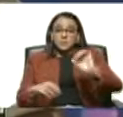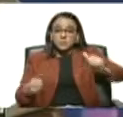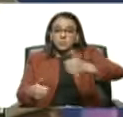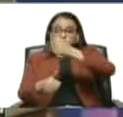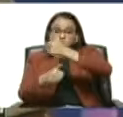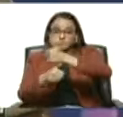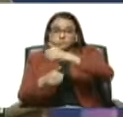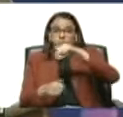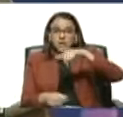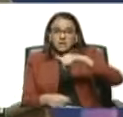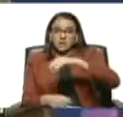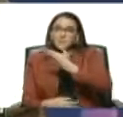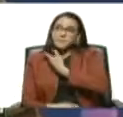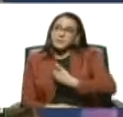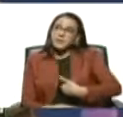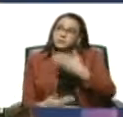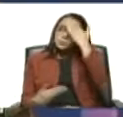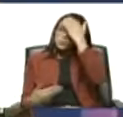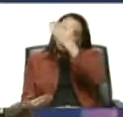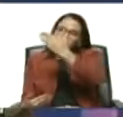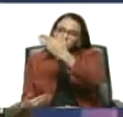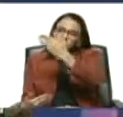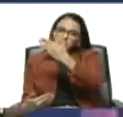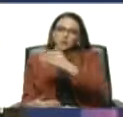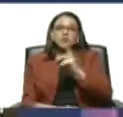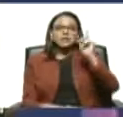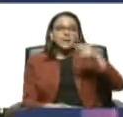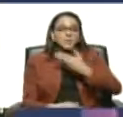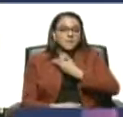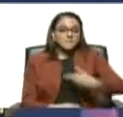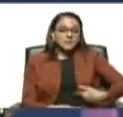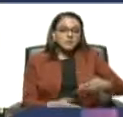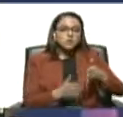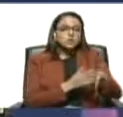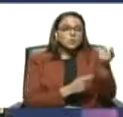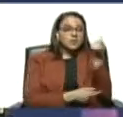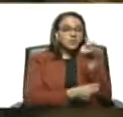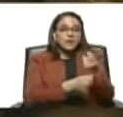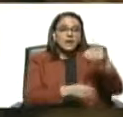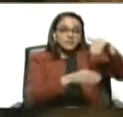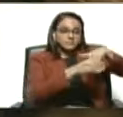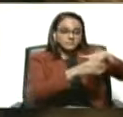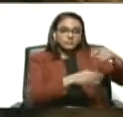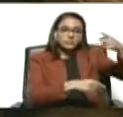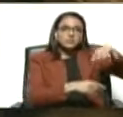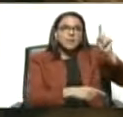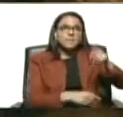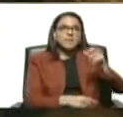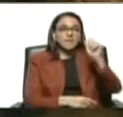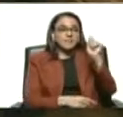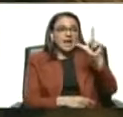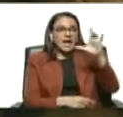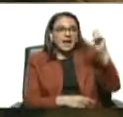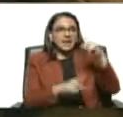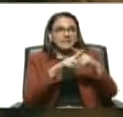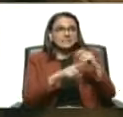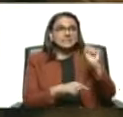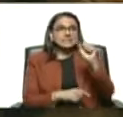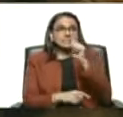Ameliach, al presidente del Centro Internacional de Inversión Productiva, nuestro diplomático Alex Saab, que nos acompaña el día de